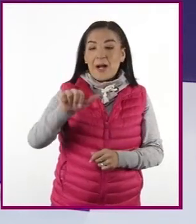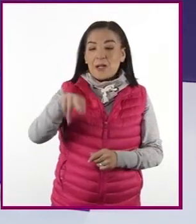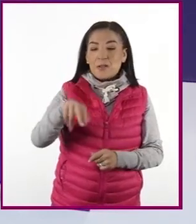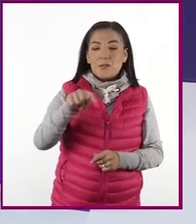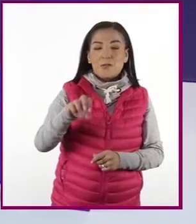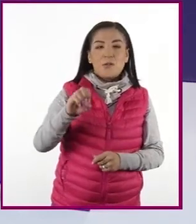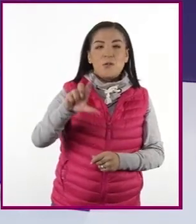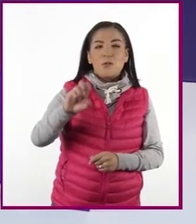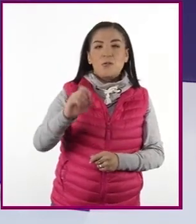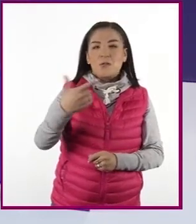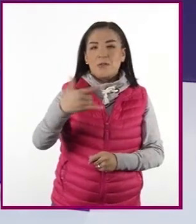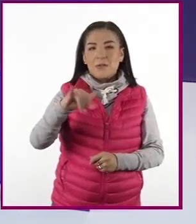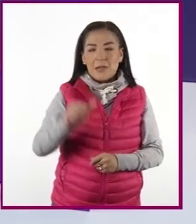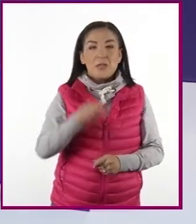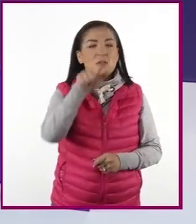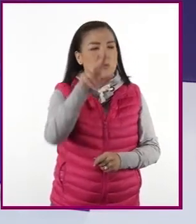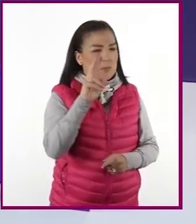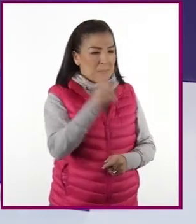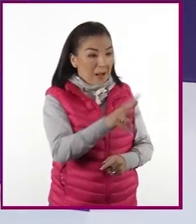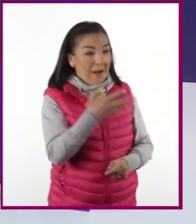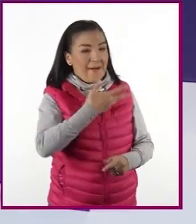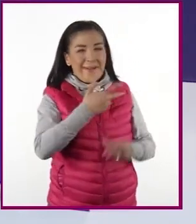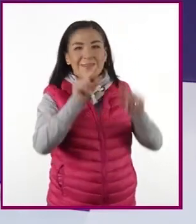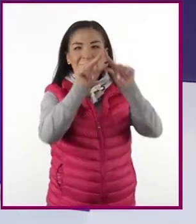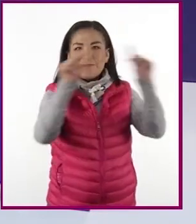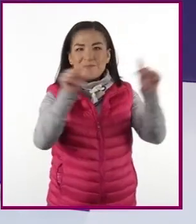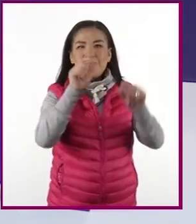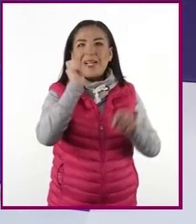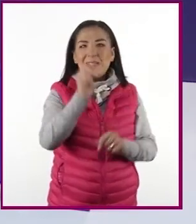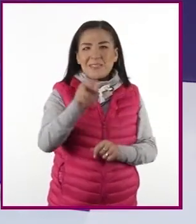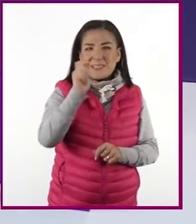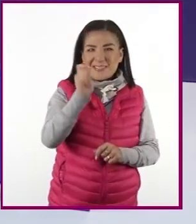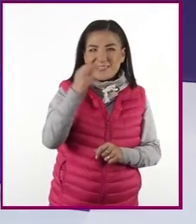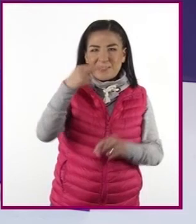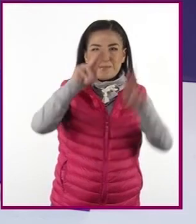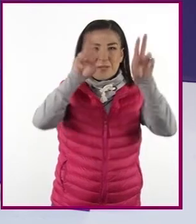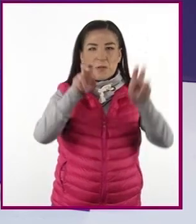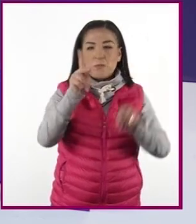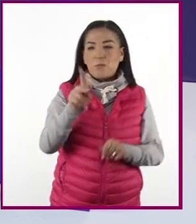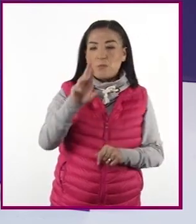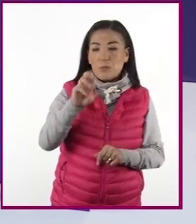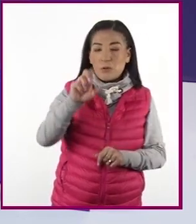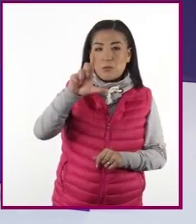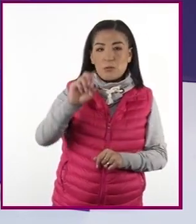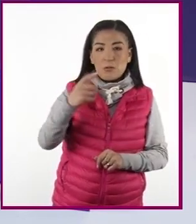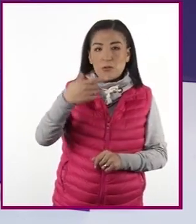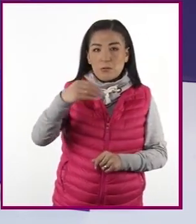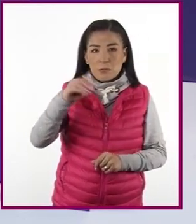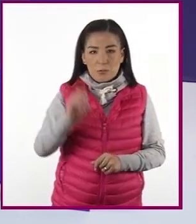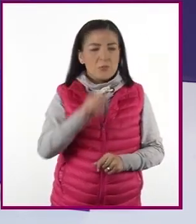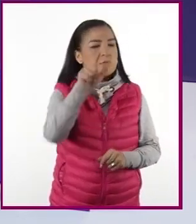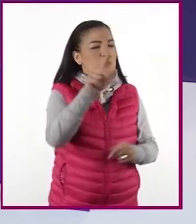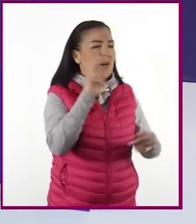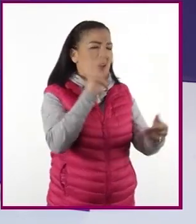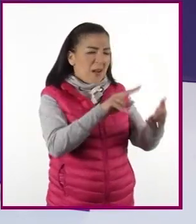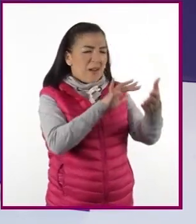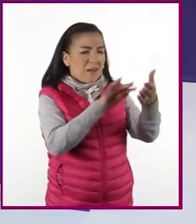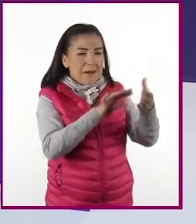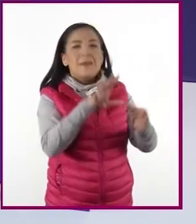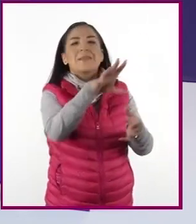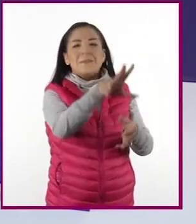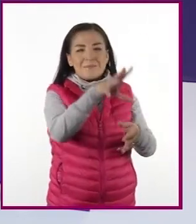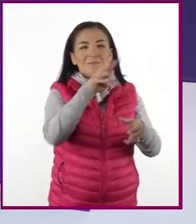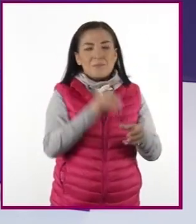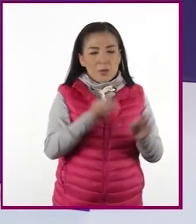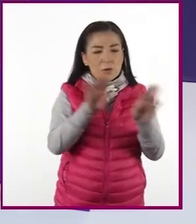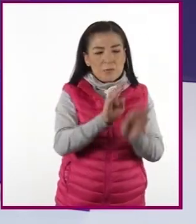prólogo. Léanlos y organícenlos según la intención que les llame la atención.